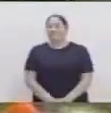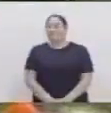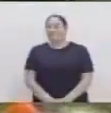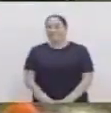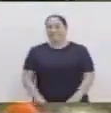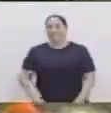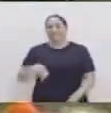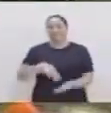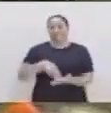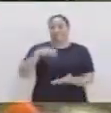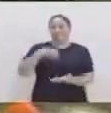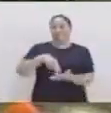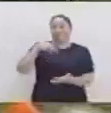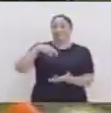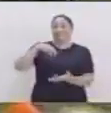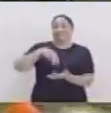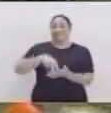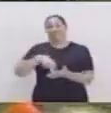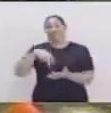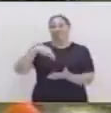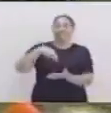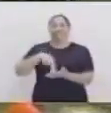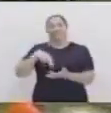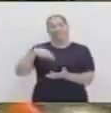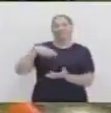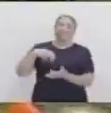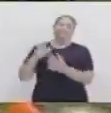Toca talones, toco talones, toco talones.